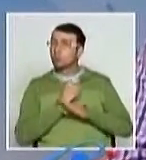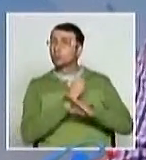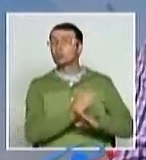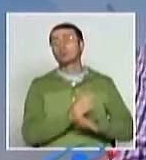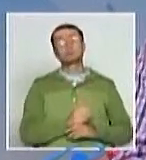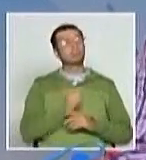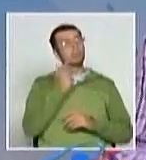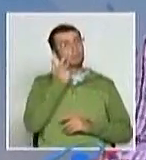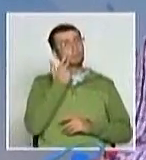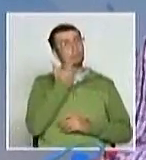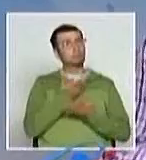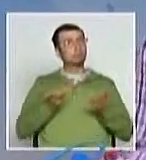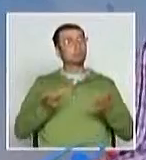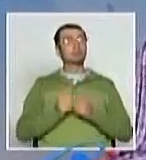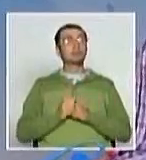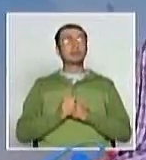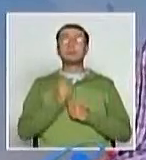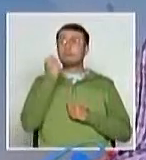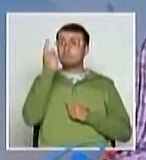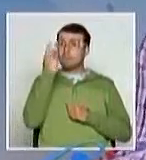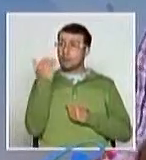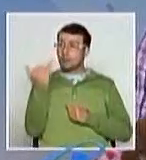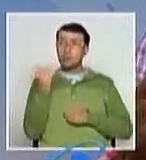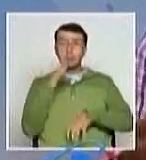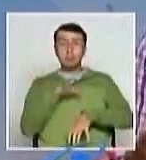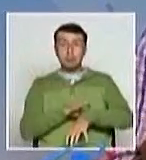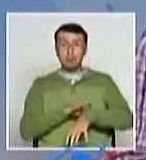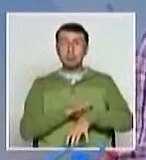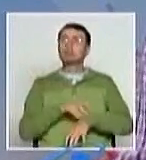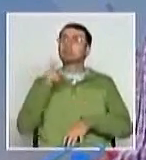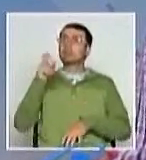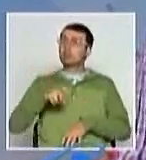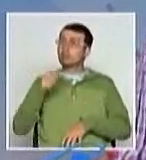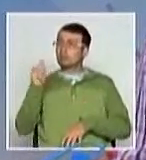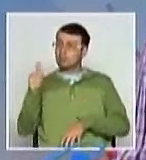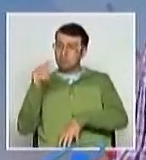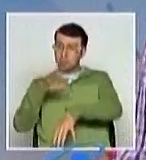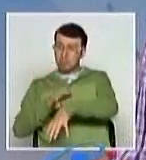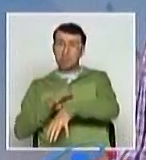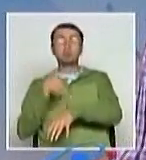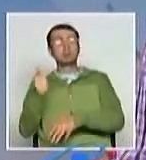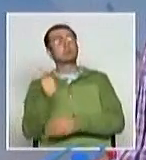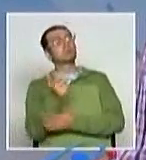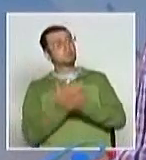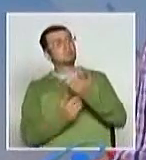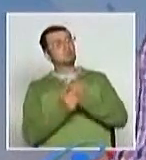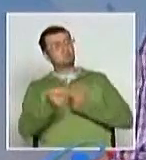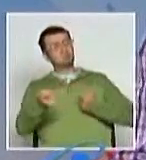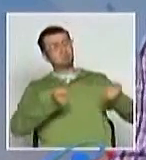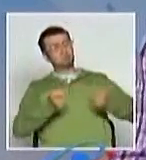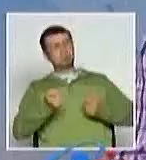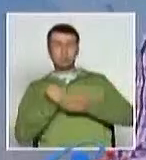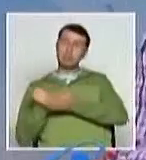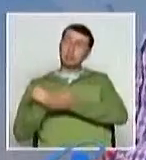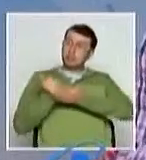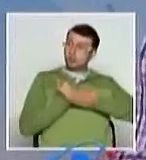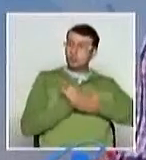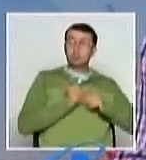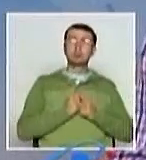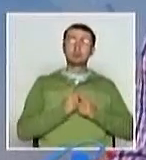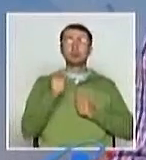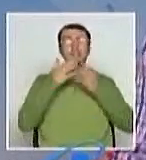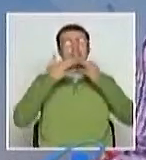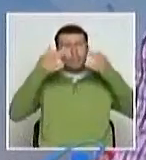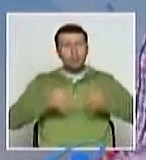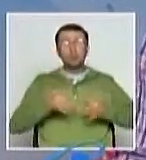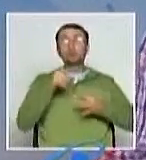clínicos de entender que la medicina debe estar en manos de Los profesionales de la salud yo les aseguro que a ustedes se les bara